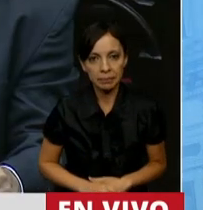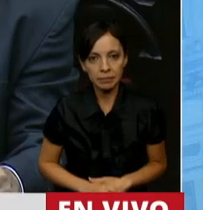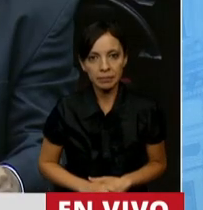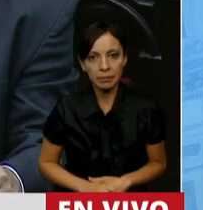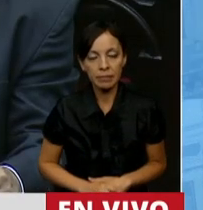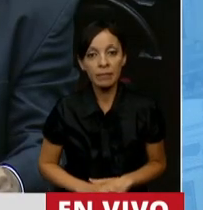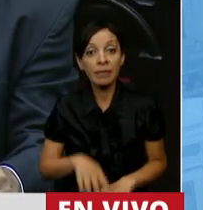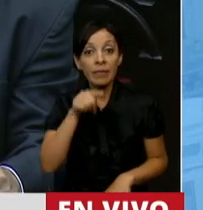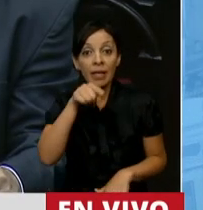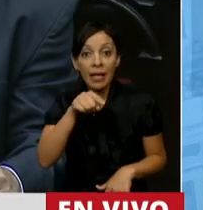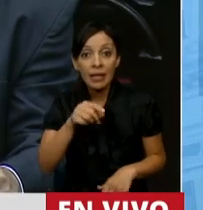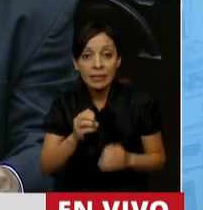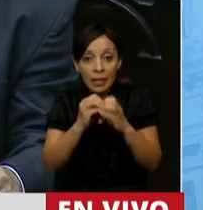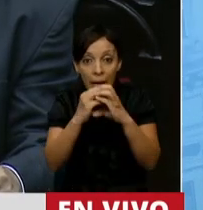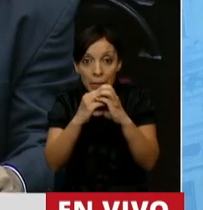Ese embrión